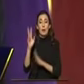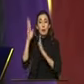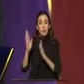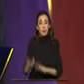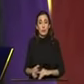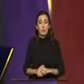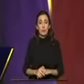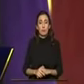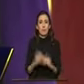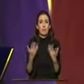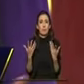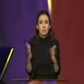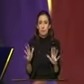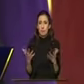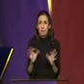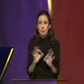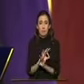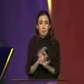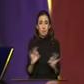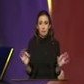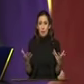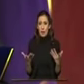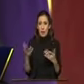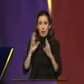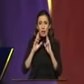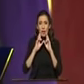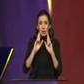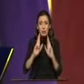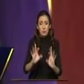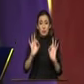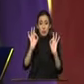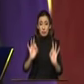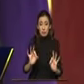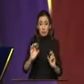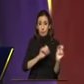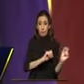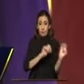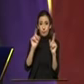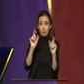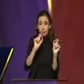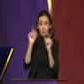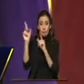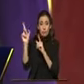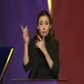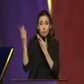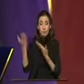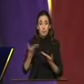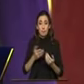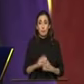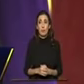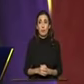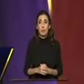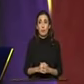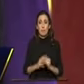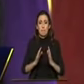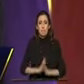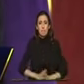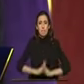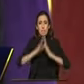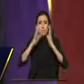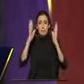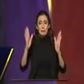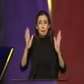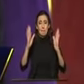Ecuador. Nadie esperaba esa gran corriente migratoria. En una cantidad que es